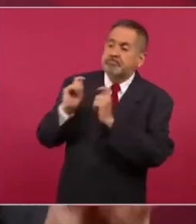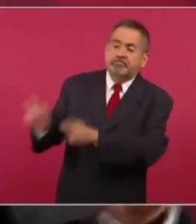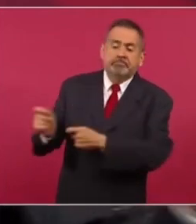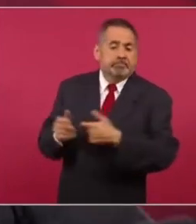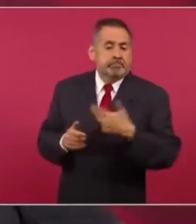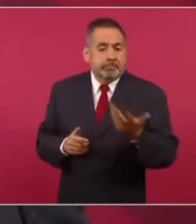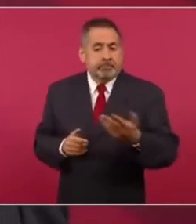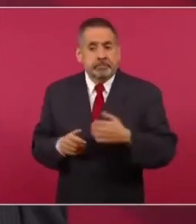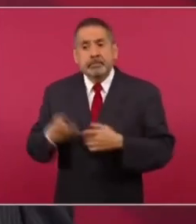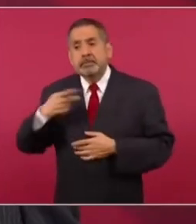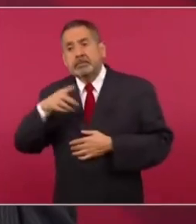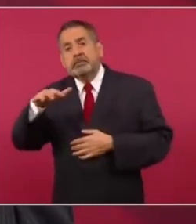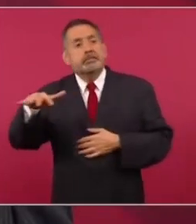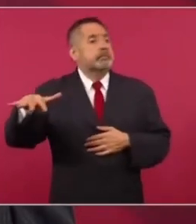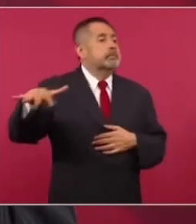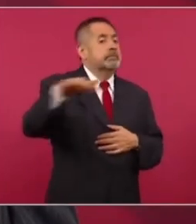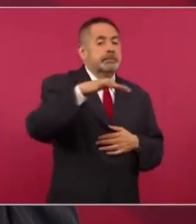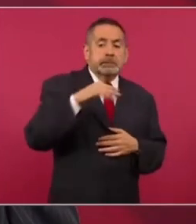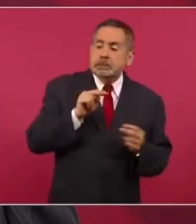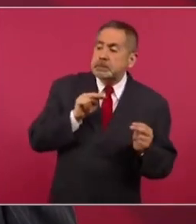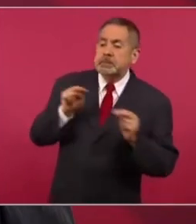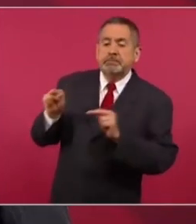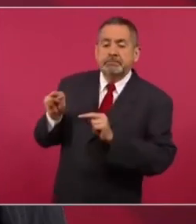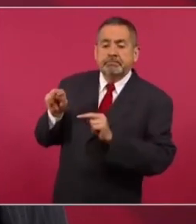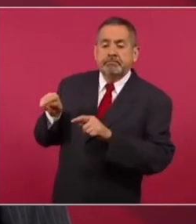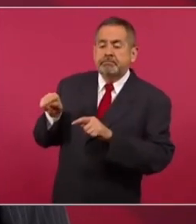es cómo lo ve la gente,